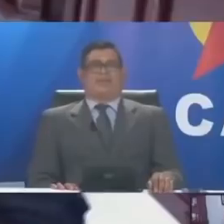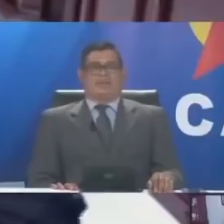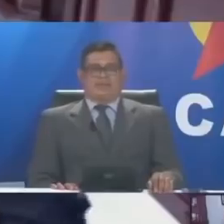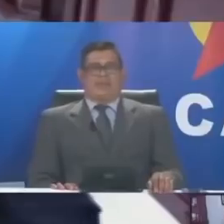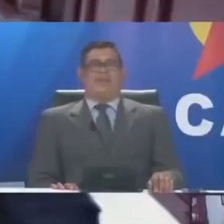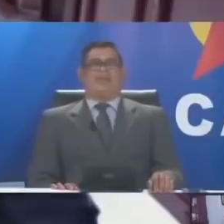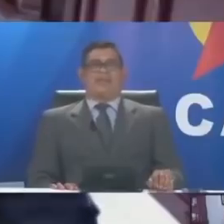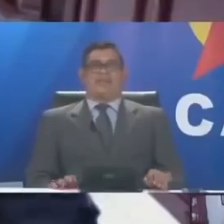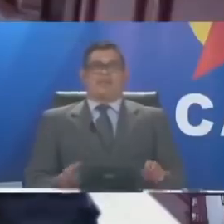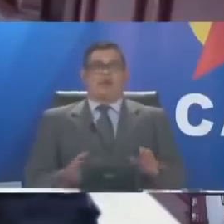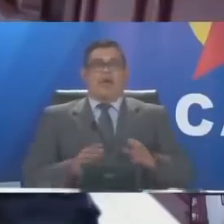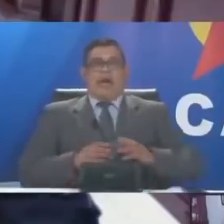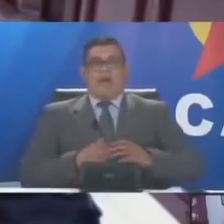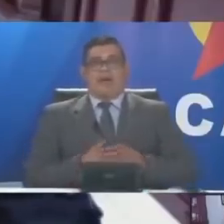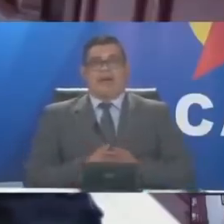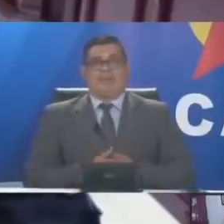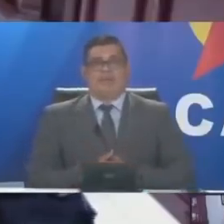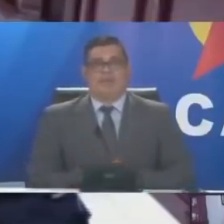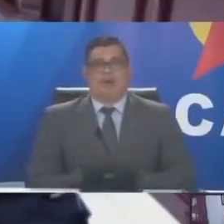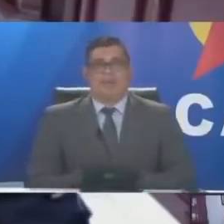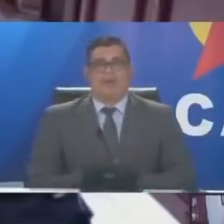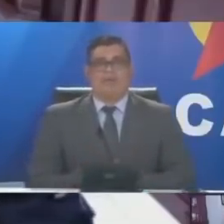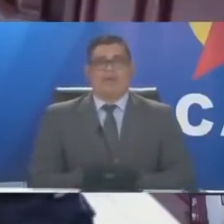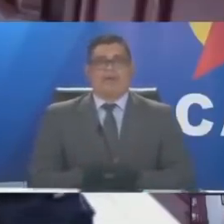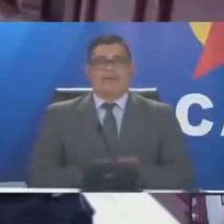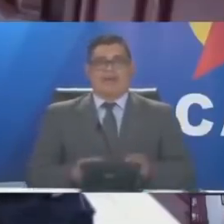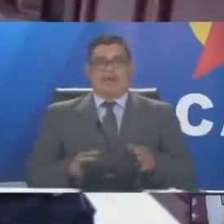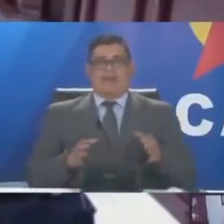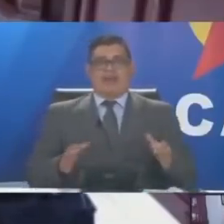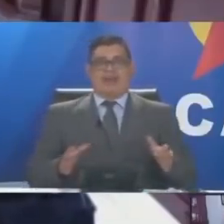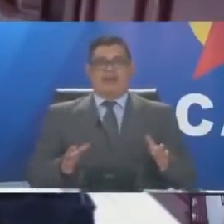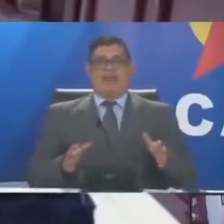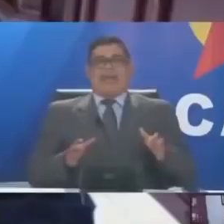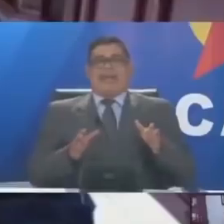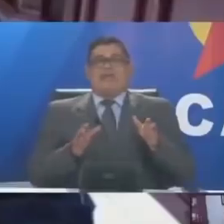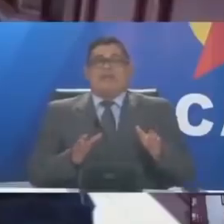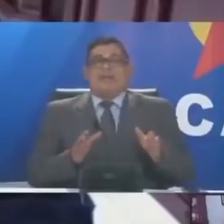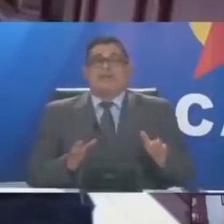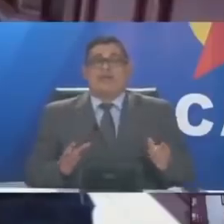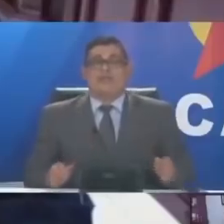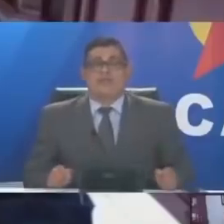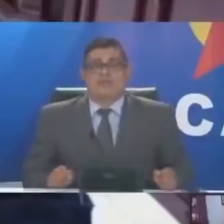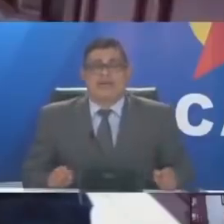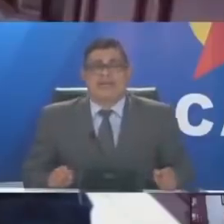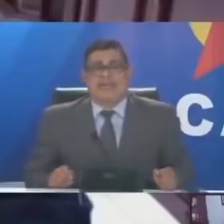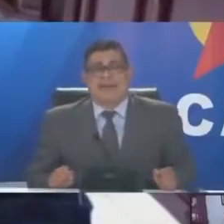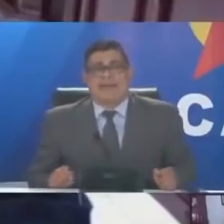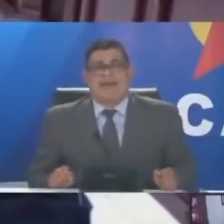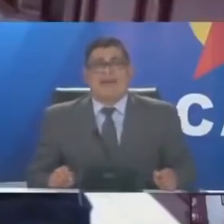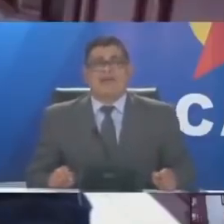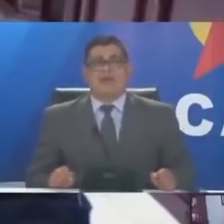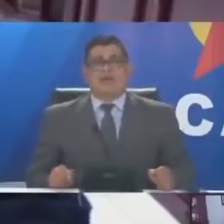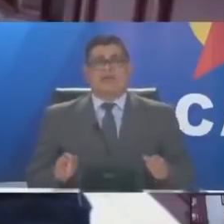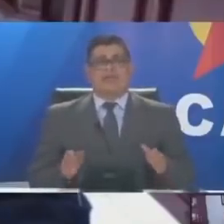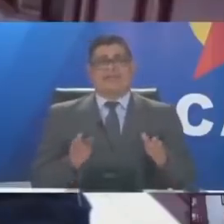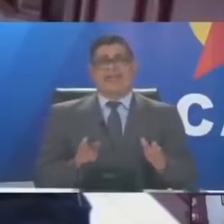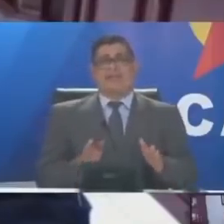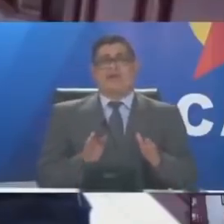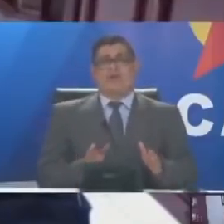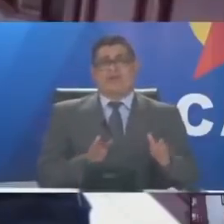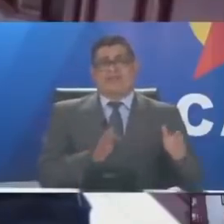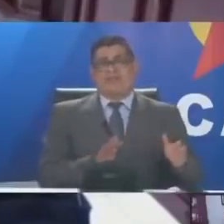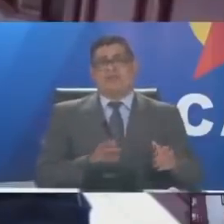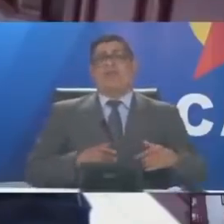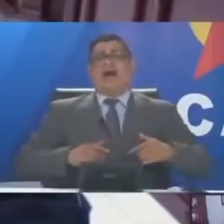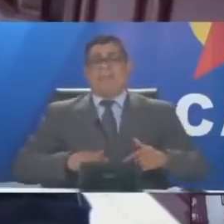viva interesante pastor ahora el pastor pongámonos en perspectiva con el evangelio cree usted que no se abusa de la palabra de dios cuando dice